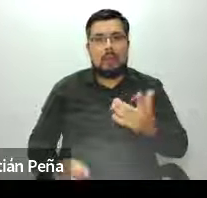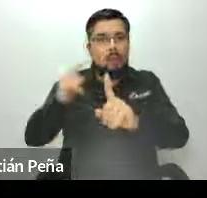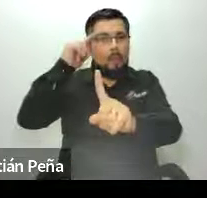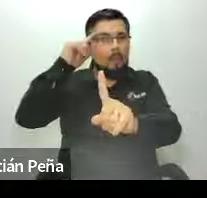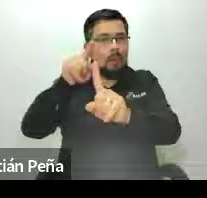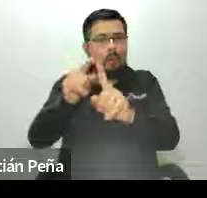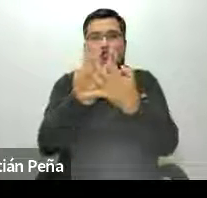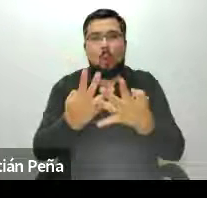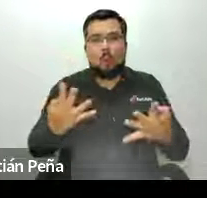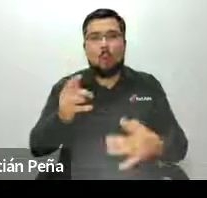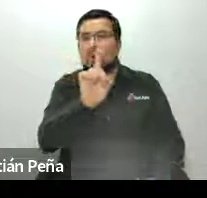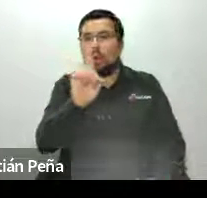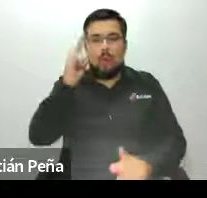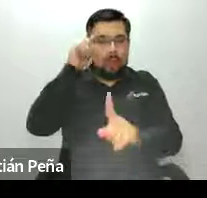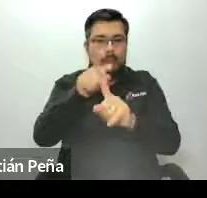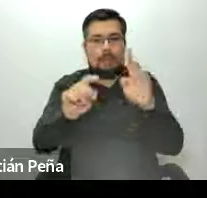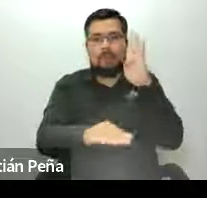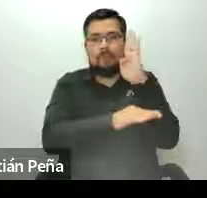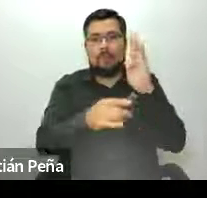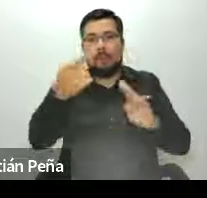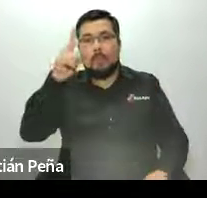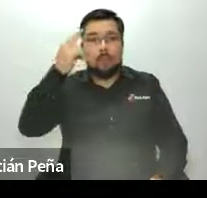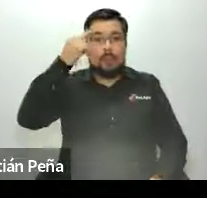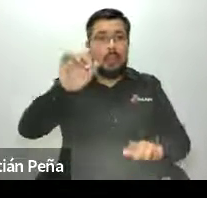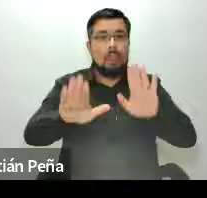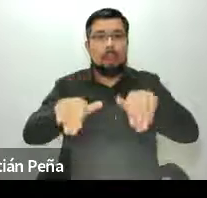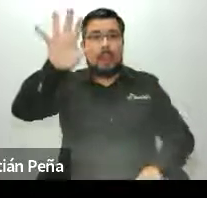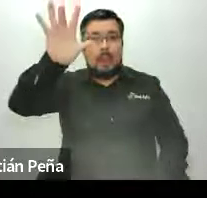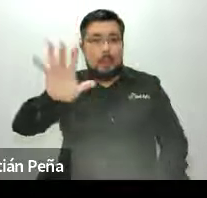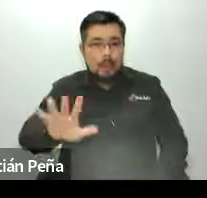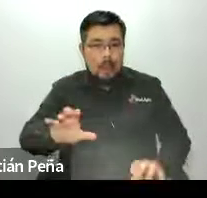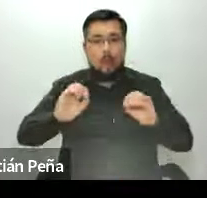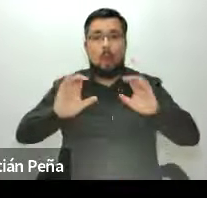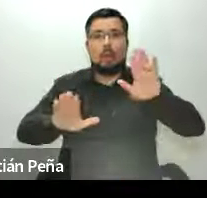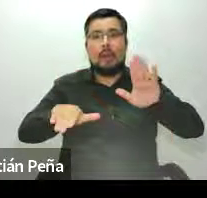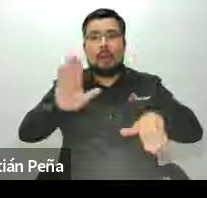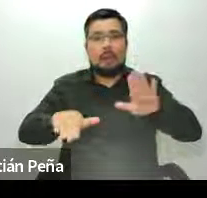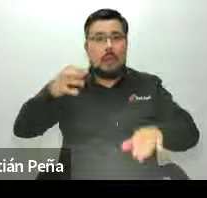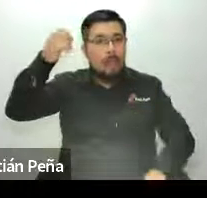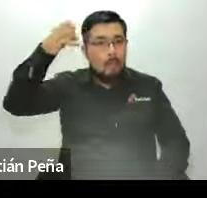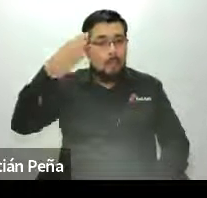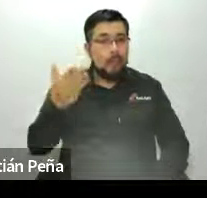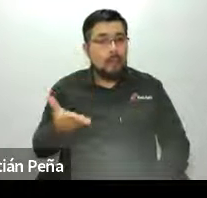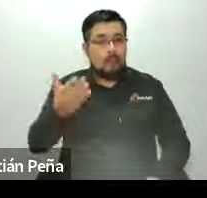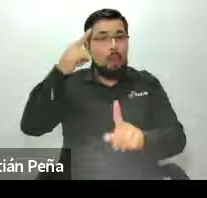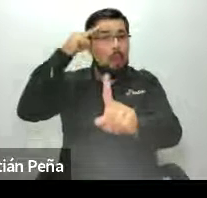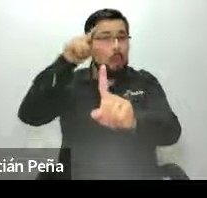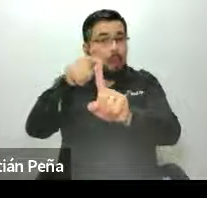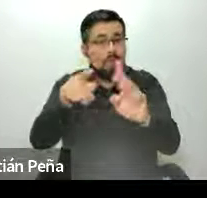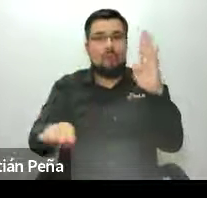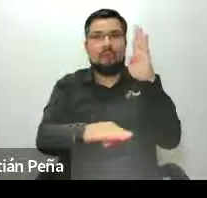Pero pudiera ser que uno pensara, dependiendo de las características y las necesidades de aprendizaje de algunos estudiantes, que este debiera ser un objetivo basal, ¿me entiendes? O